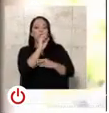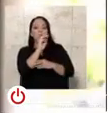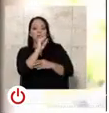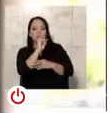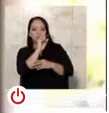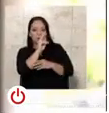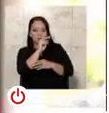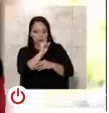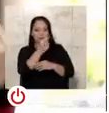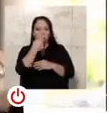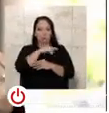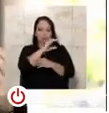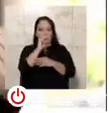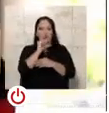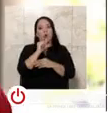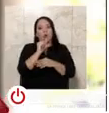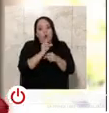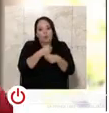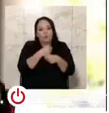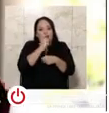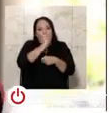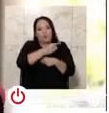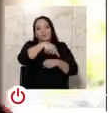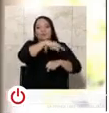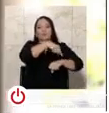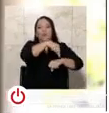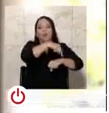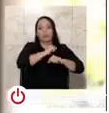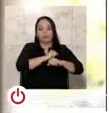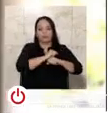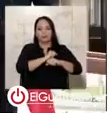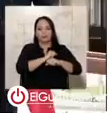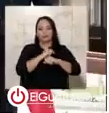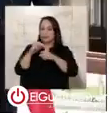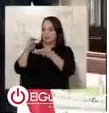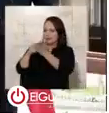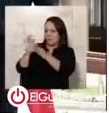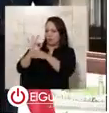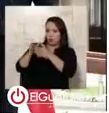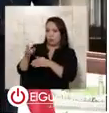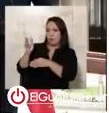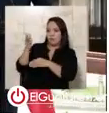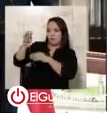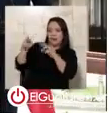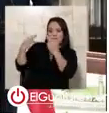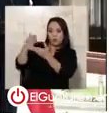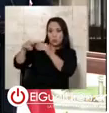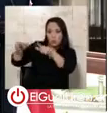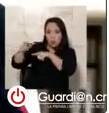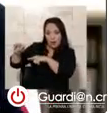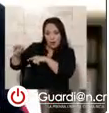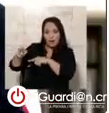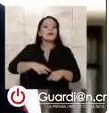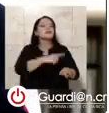Cajas creamos y los obligamos a tener horas que le quitan a la consulta. O sea, que los funcionarios tienen que ir a reunirse en alguna parte